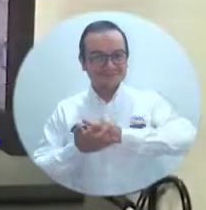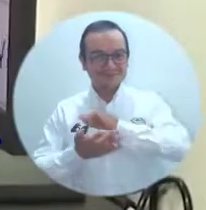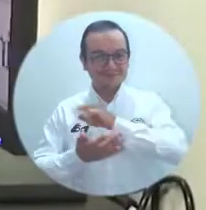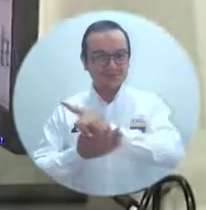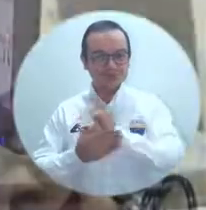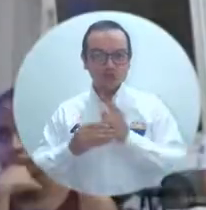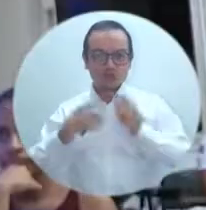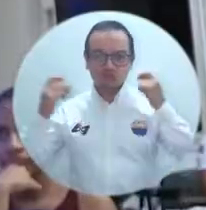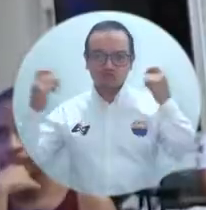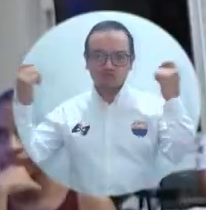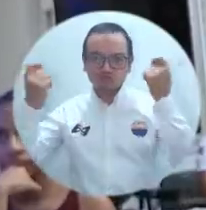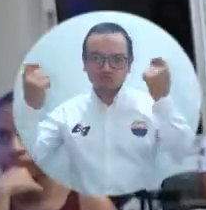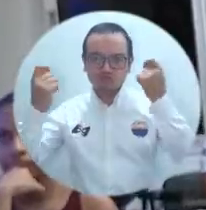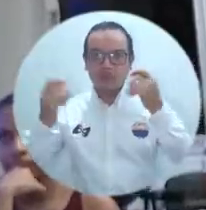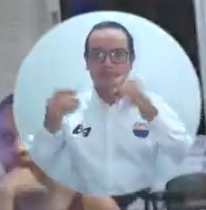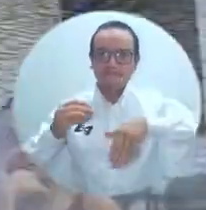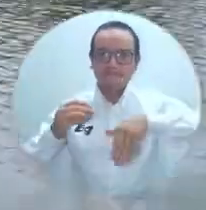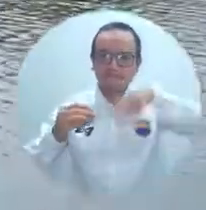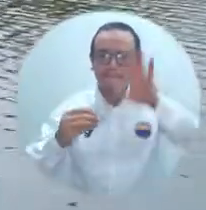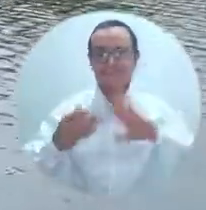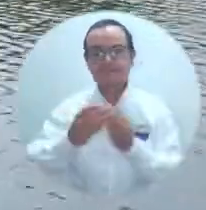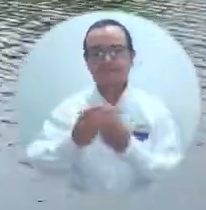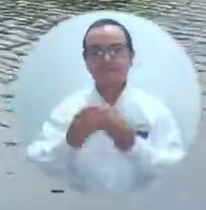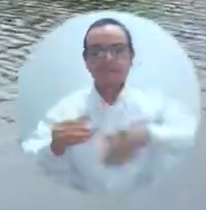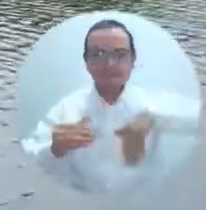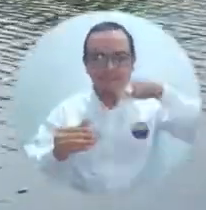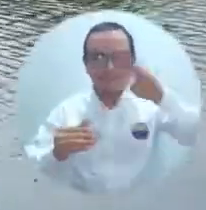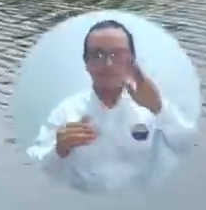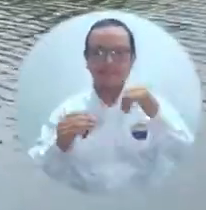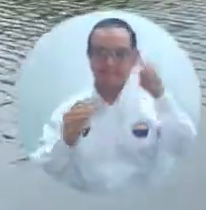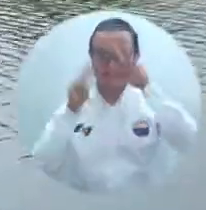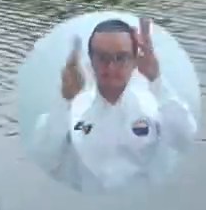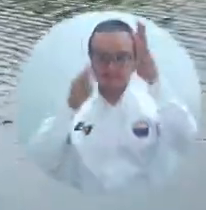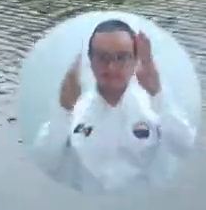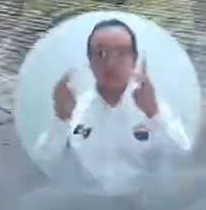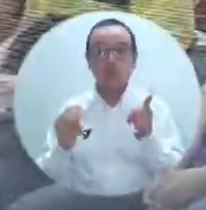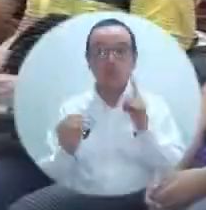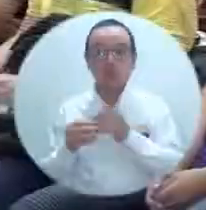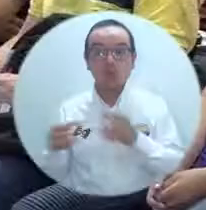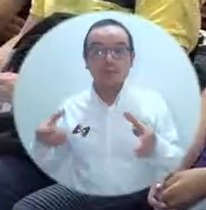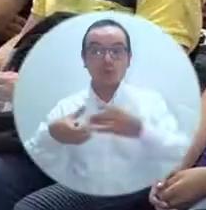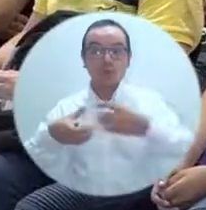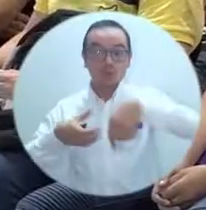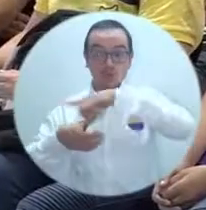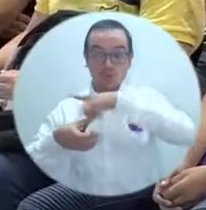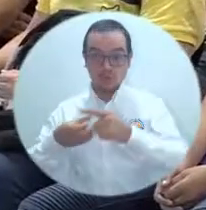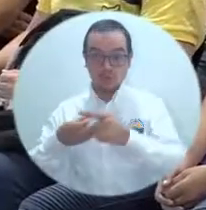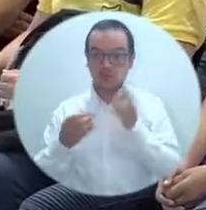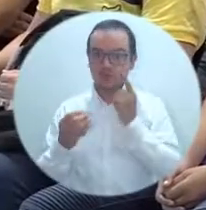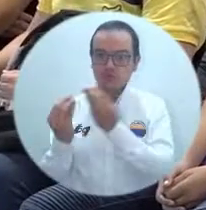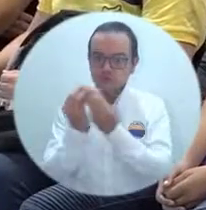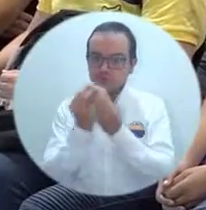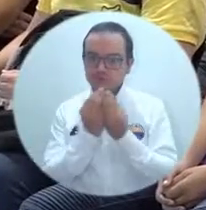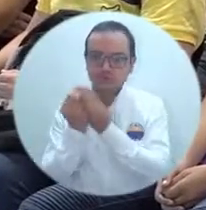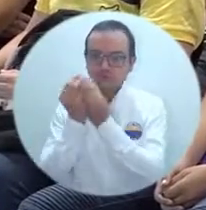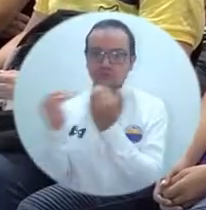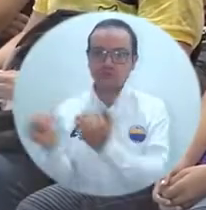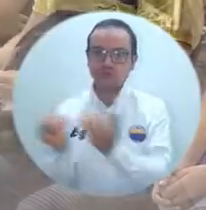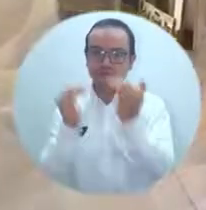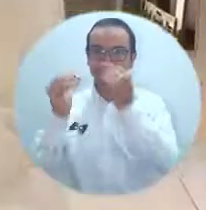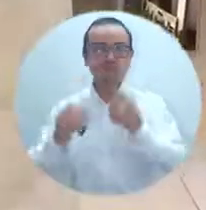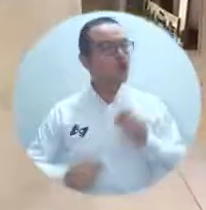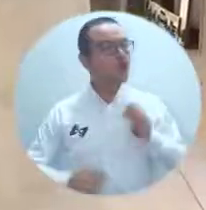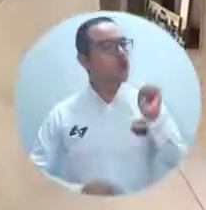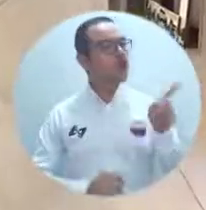plan de gobierno por una universidad más incluyente e innovadora. Esta vez, gracias a que el Consejo Superior Universitario aprobó el modelo